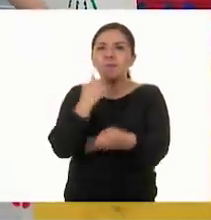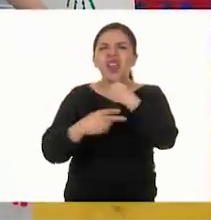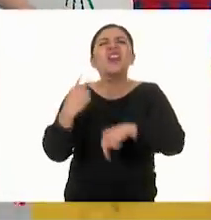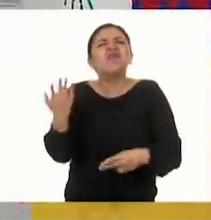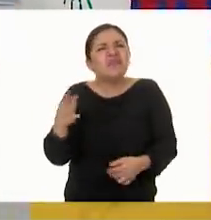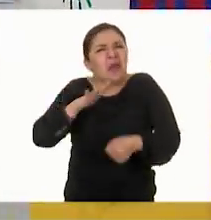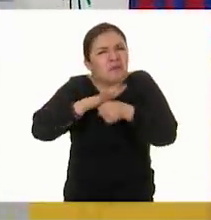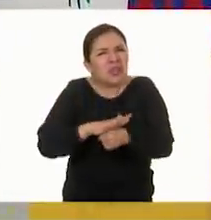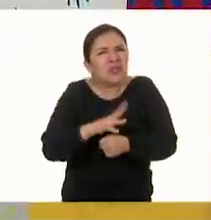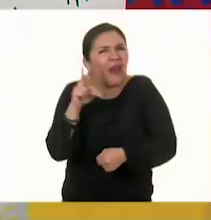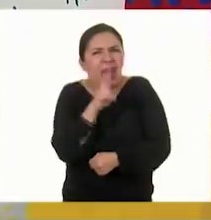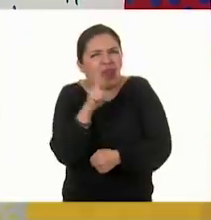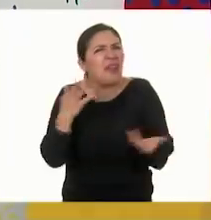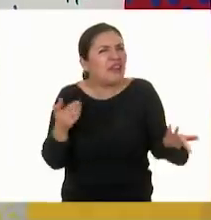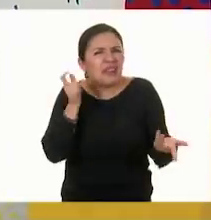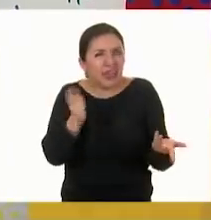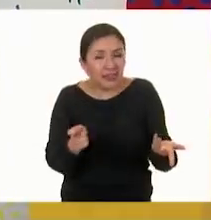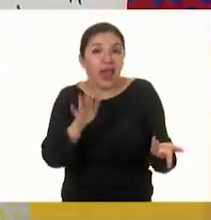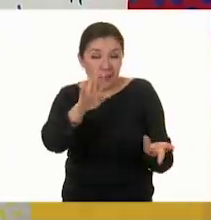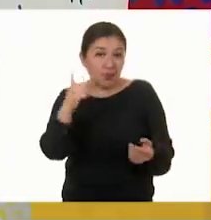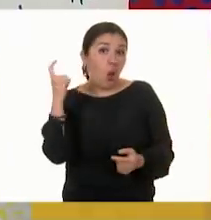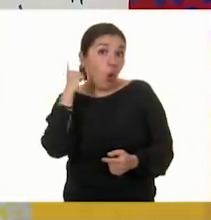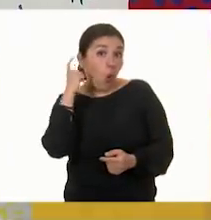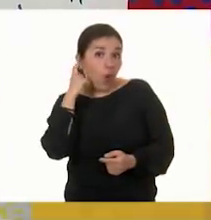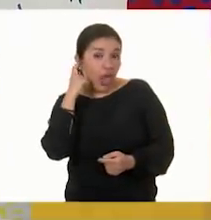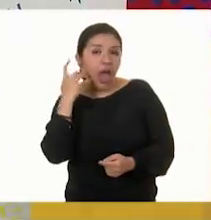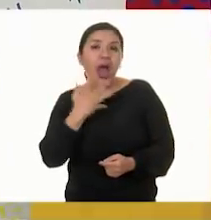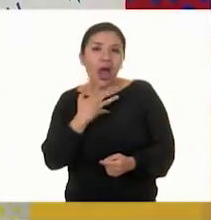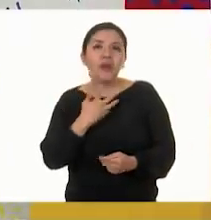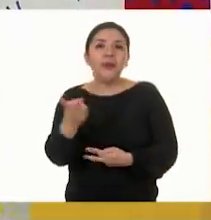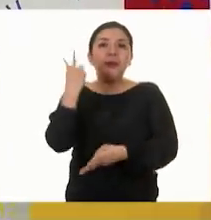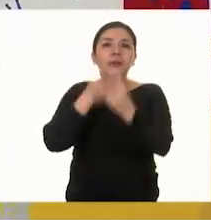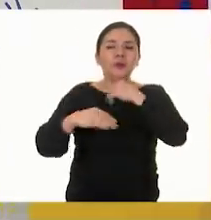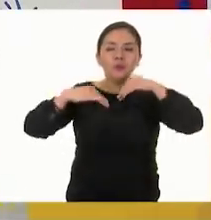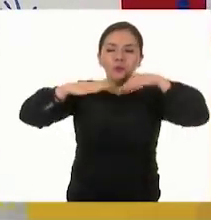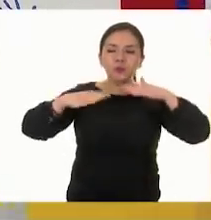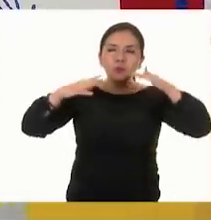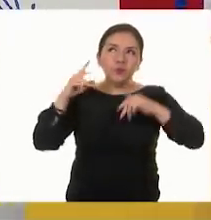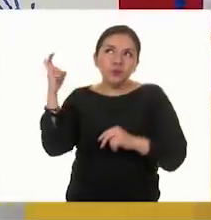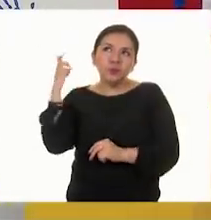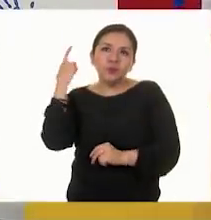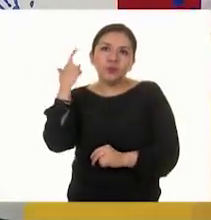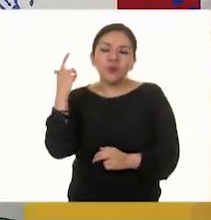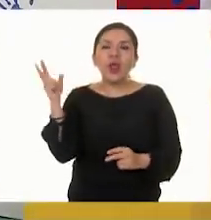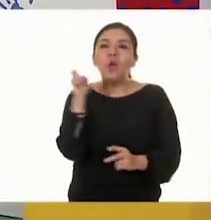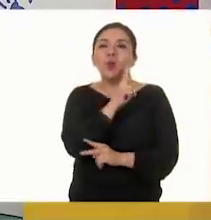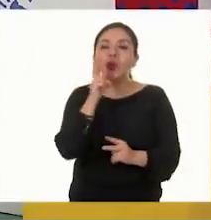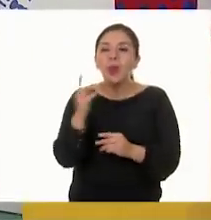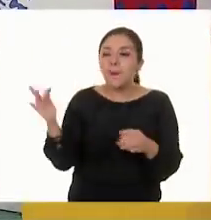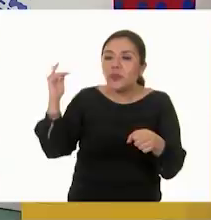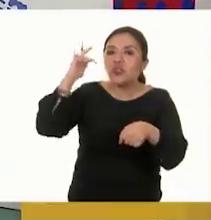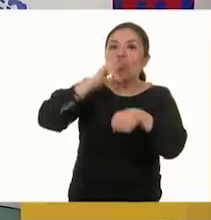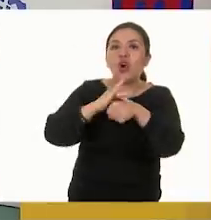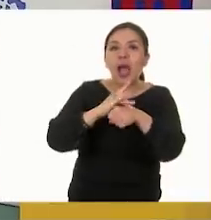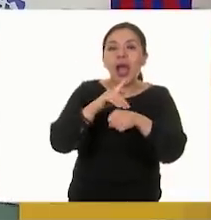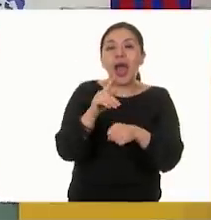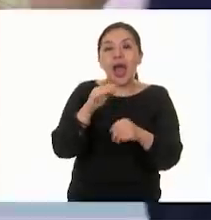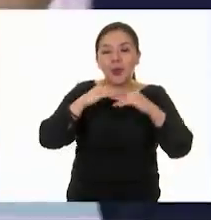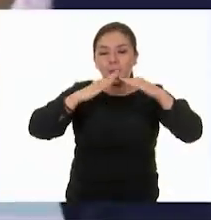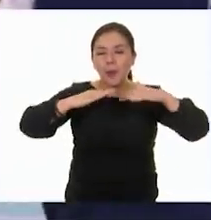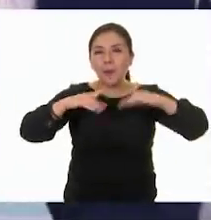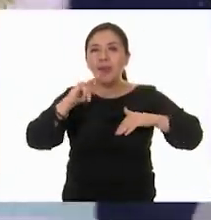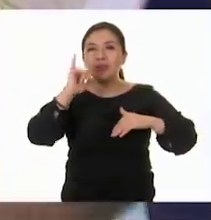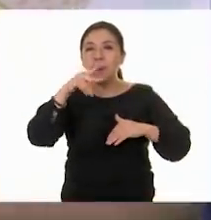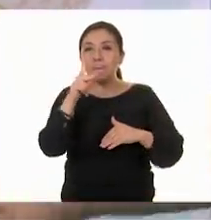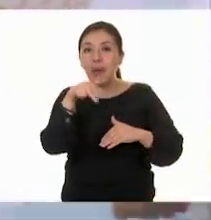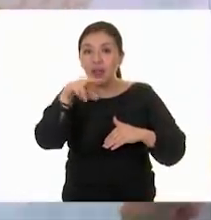del aire? Obviamente por la oreja entra y el conducto auditivo entra aire que toca el tímpano. El